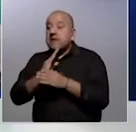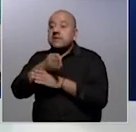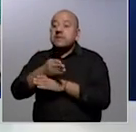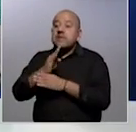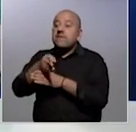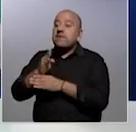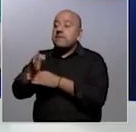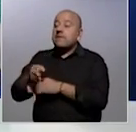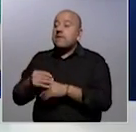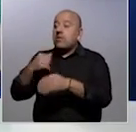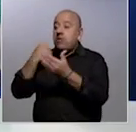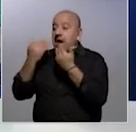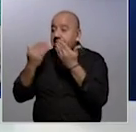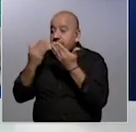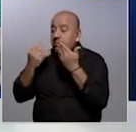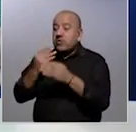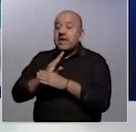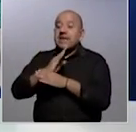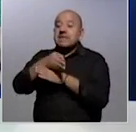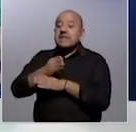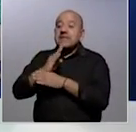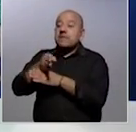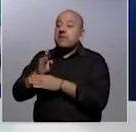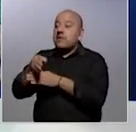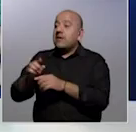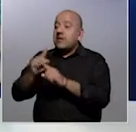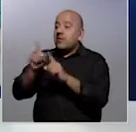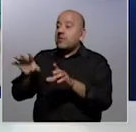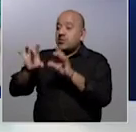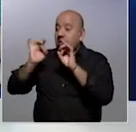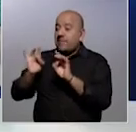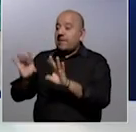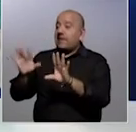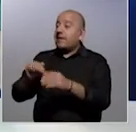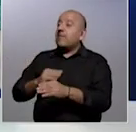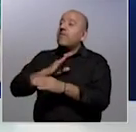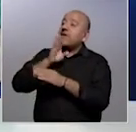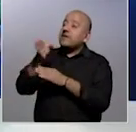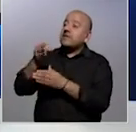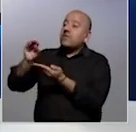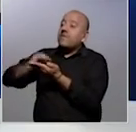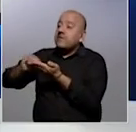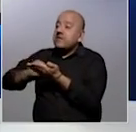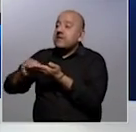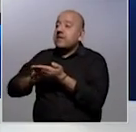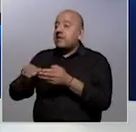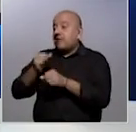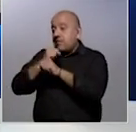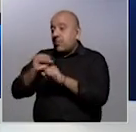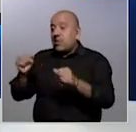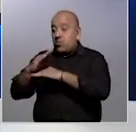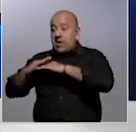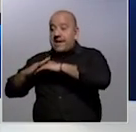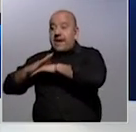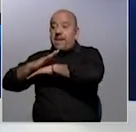cuando hablamos de accesibilidad no es simplemente que tú puedas ir a la institución a la oficina y poder subir por una